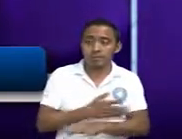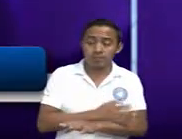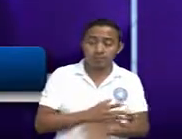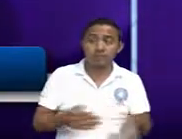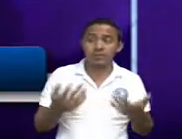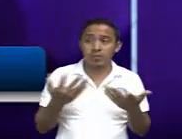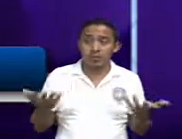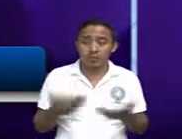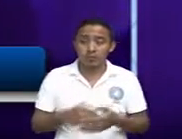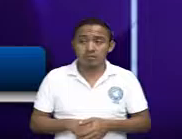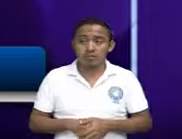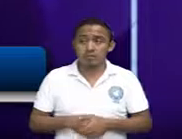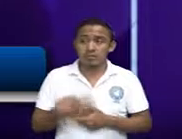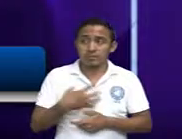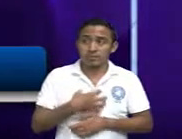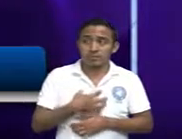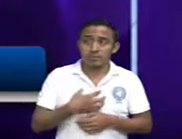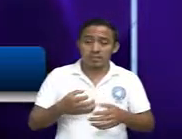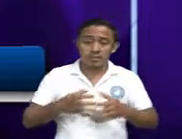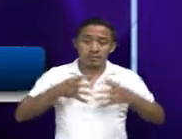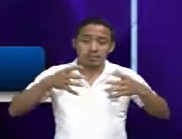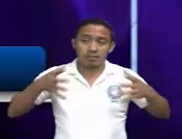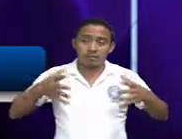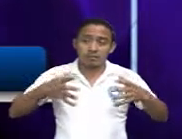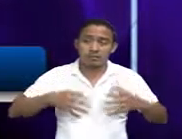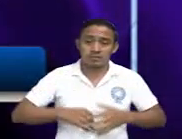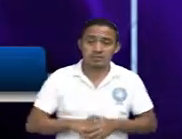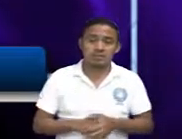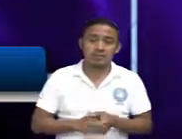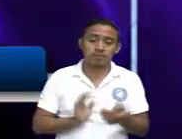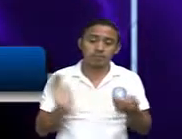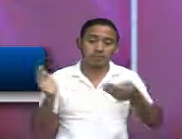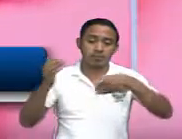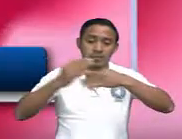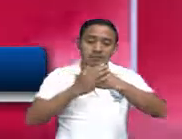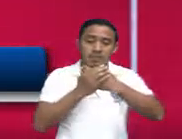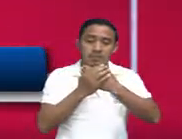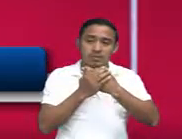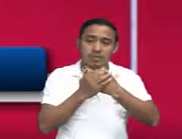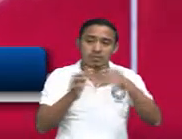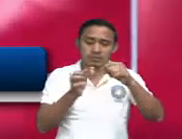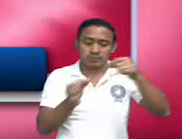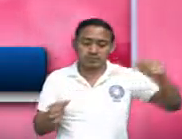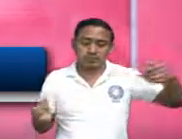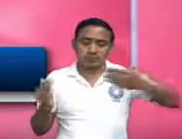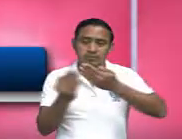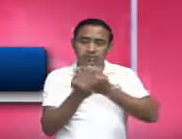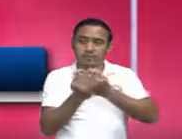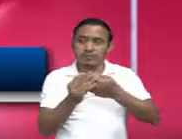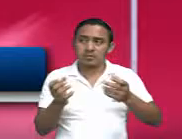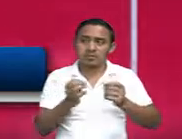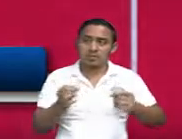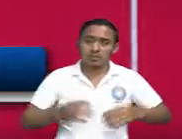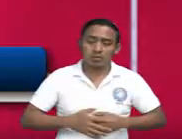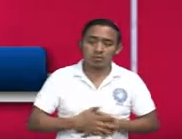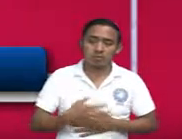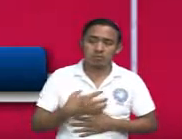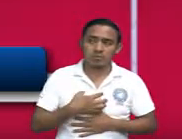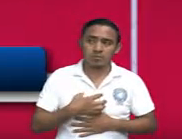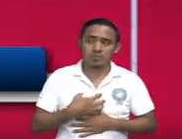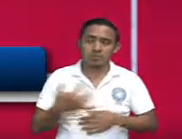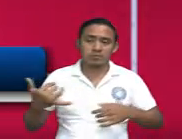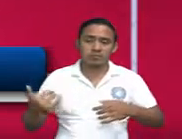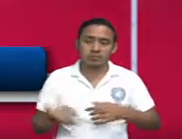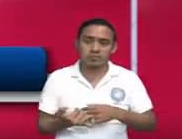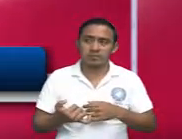diagnostique, se le haga su endoscopía. Si son varices grandes, se le hace ya sea una ligadura con las bandas o se esclerosan con un agente esclerosante. Se le inyecta